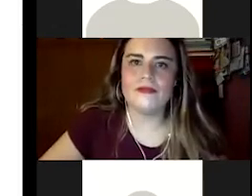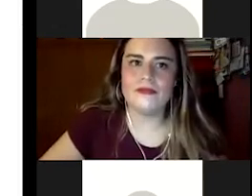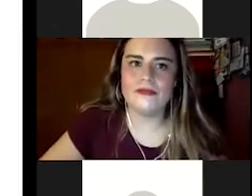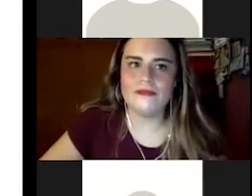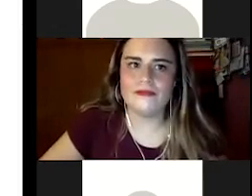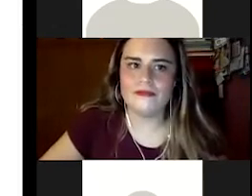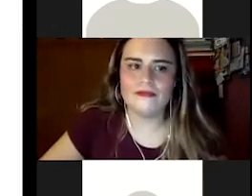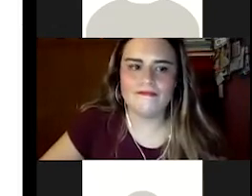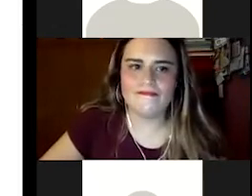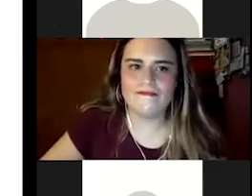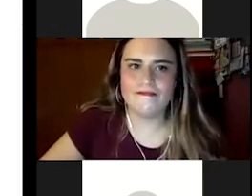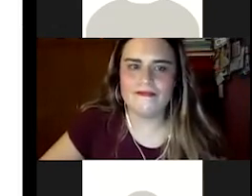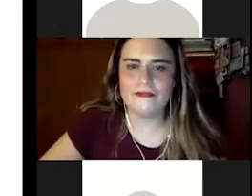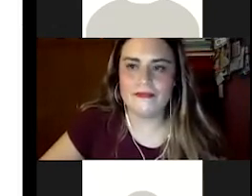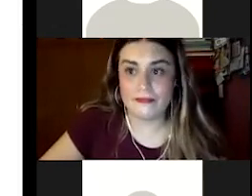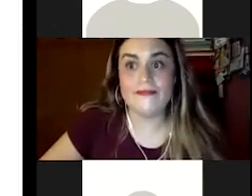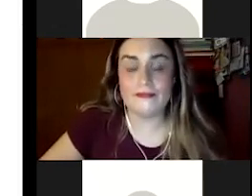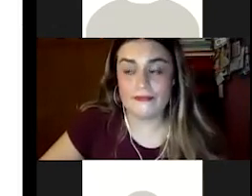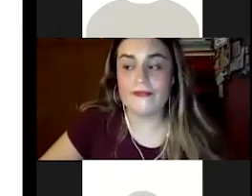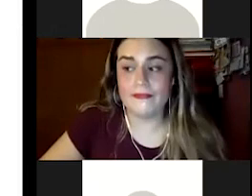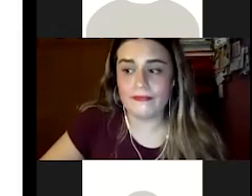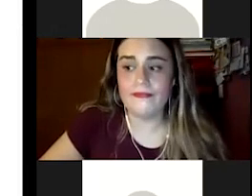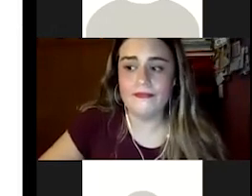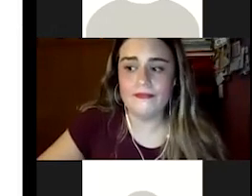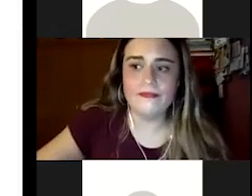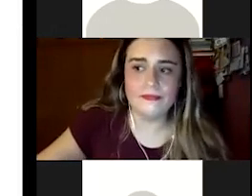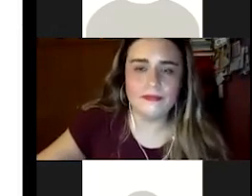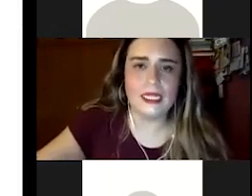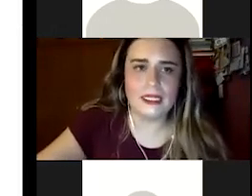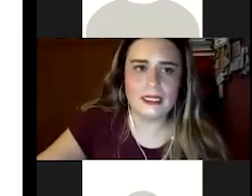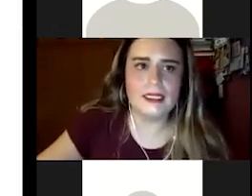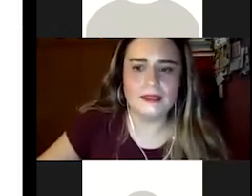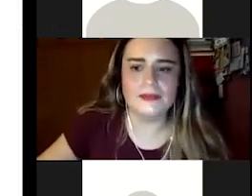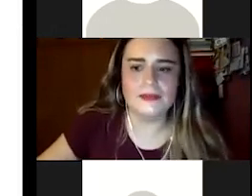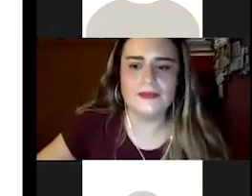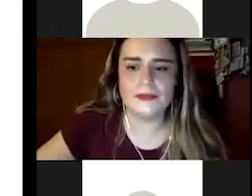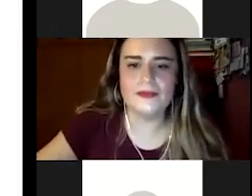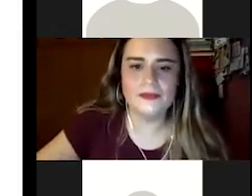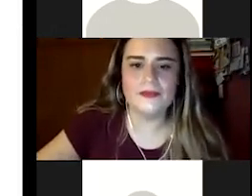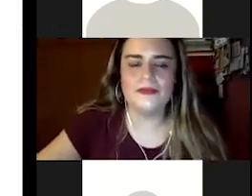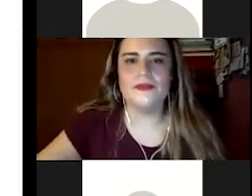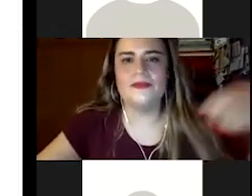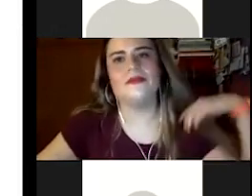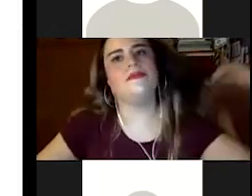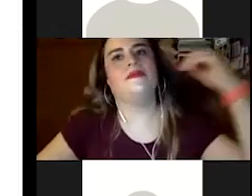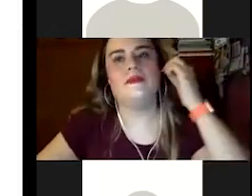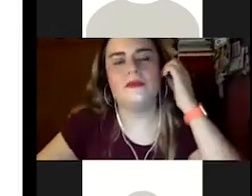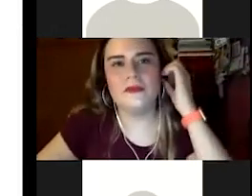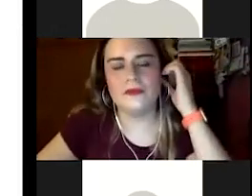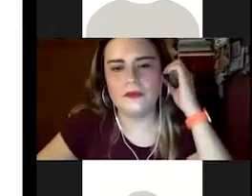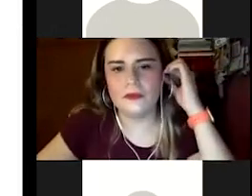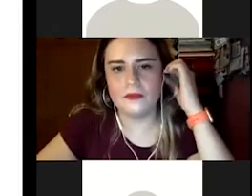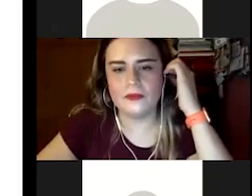India, que en el mismo México, ¿no? Que tenemos tantas realidades. Entonces hay como un ámbito en el que hay